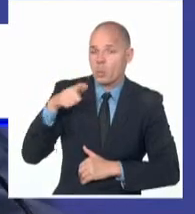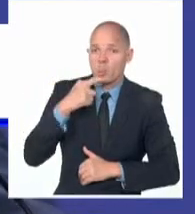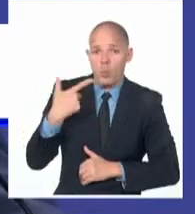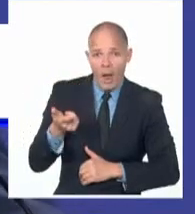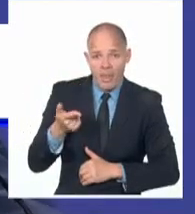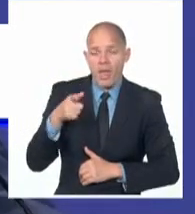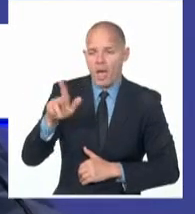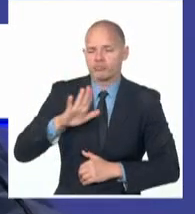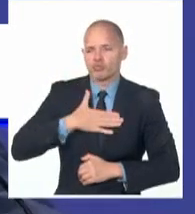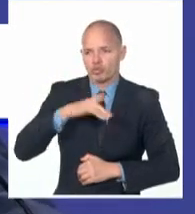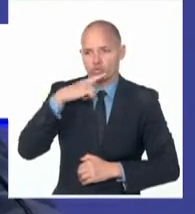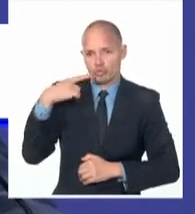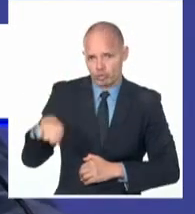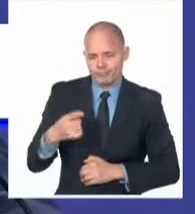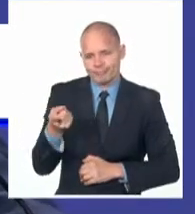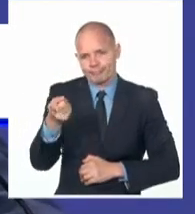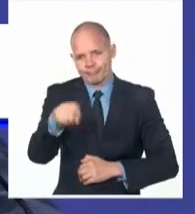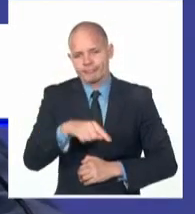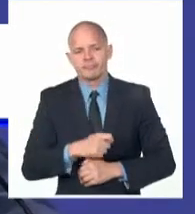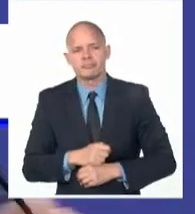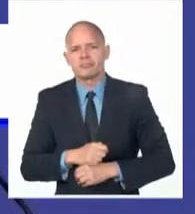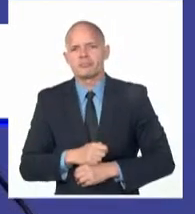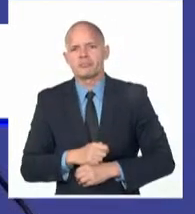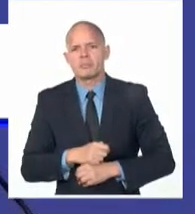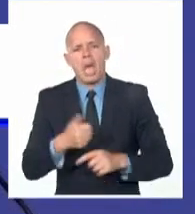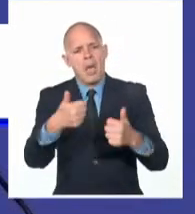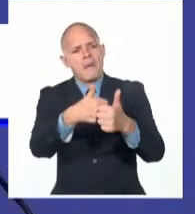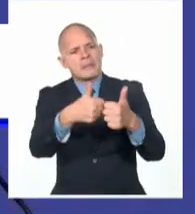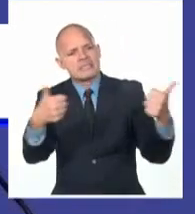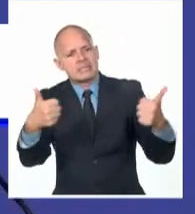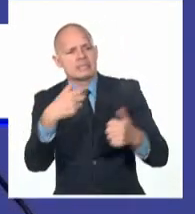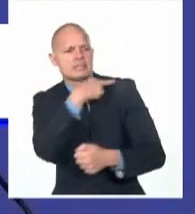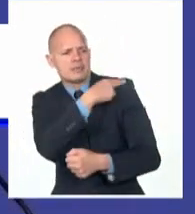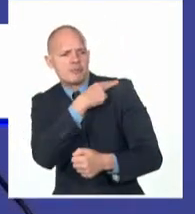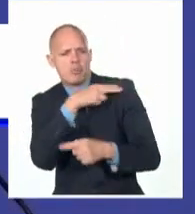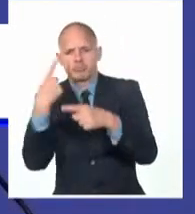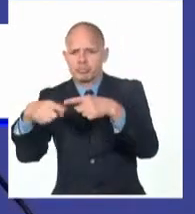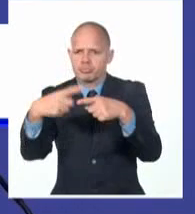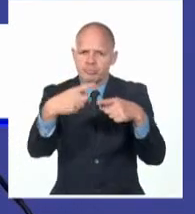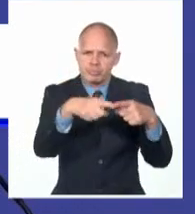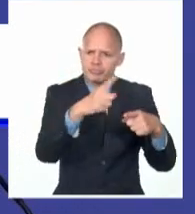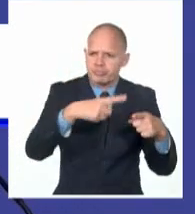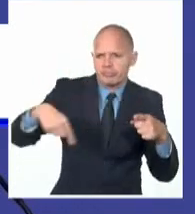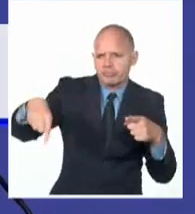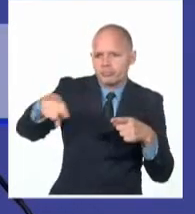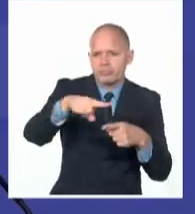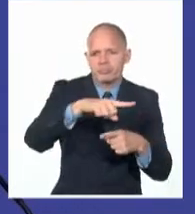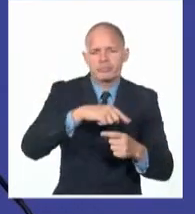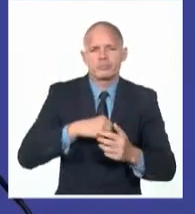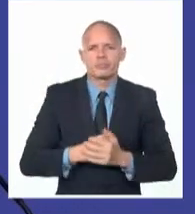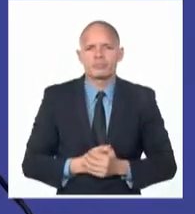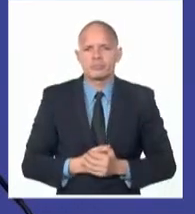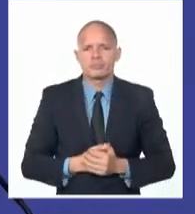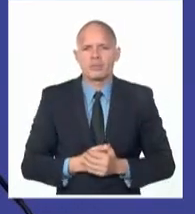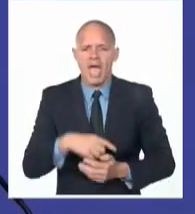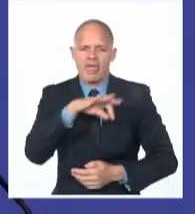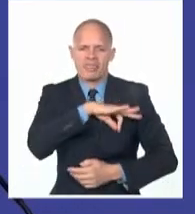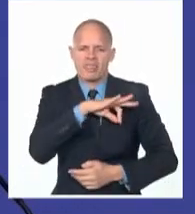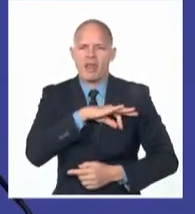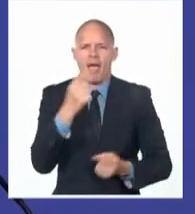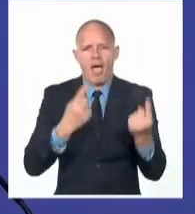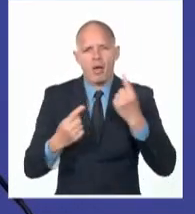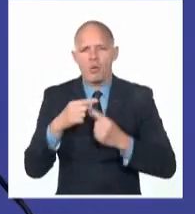Excelentísimos señores jefes de gobierno y de delegaciones. Distinguidos delegados e